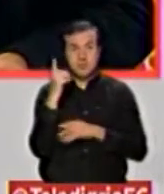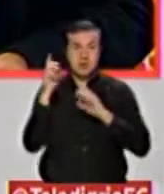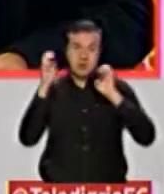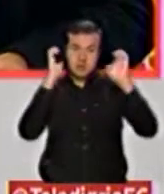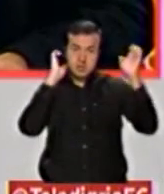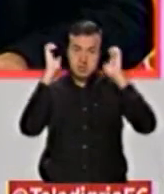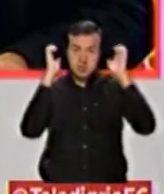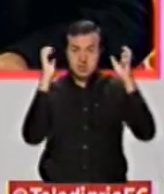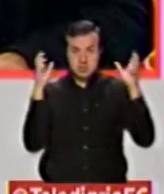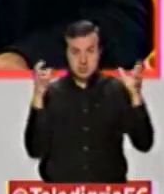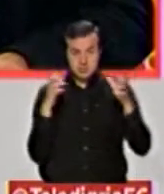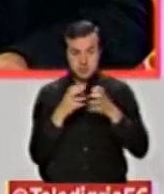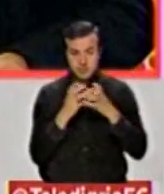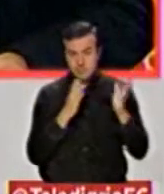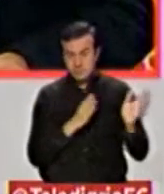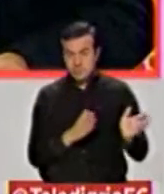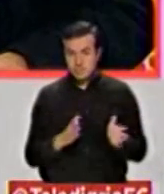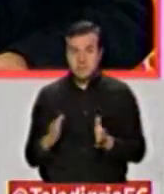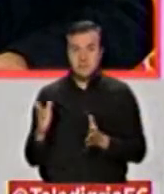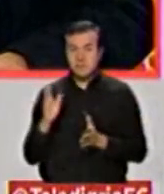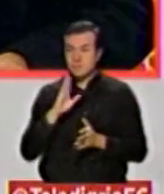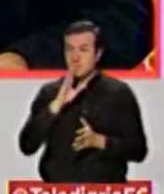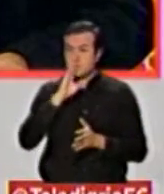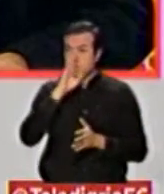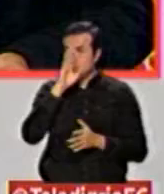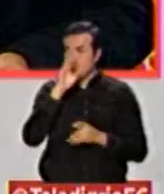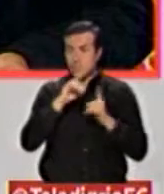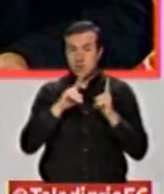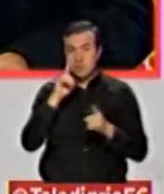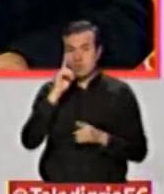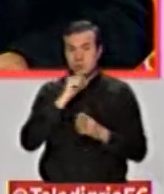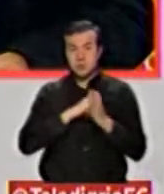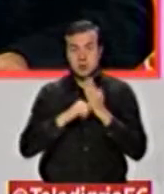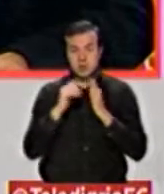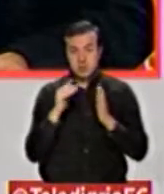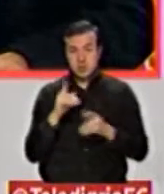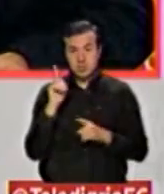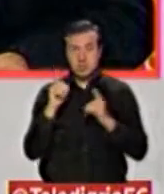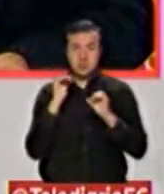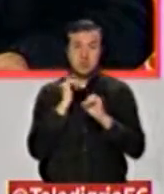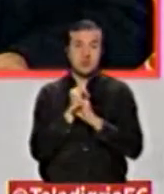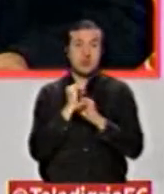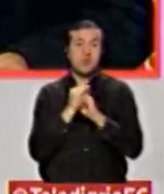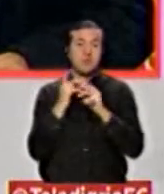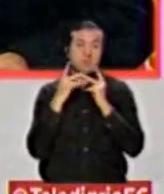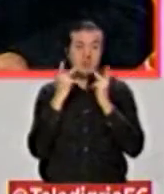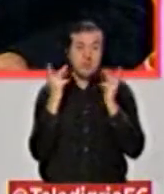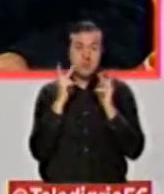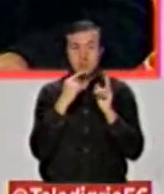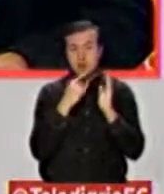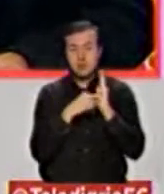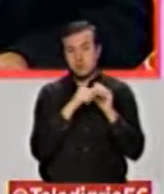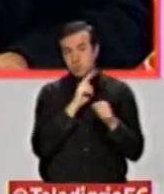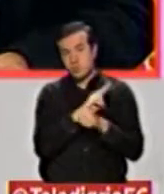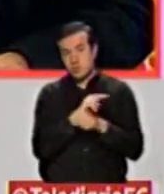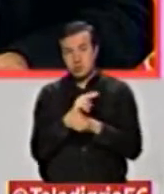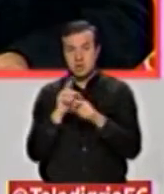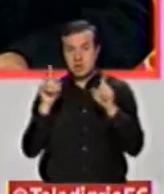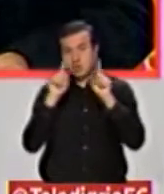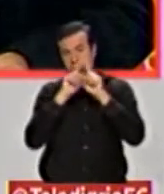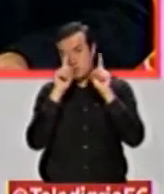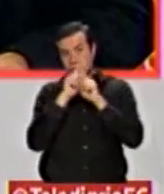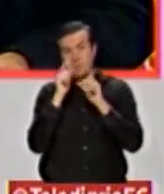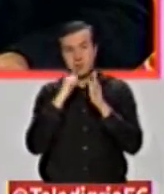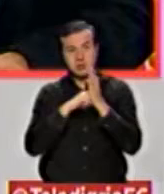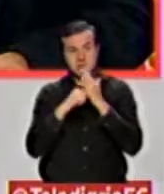que se tienen de desconcentrar ciertos ministerios y entidades públicas como la Superintendencia de Compañías, el Ministerio